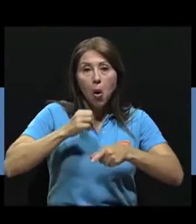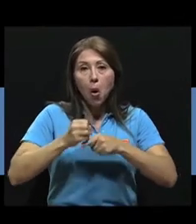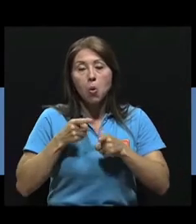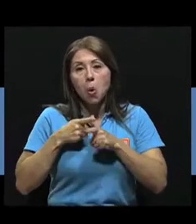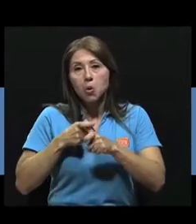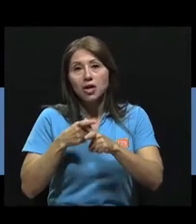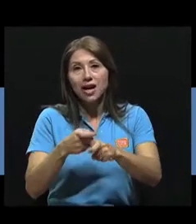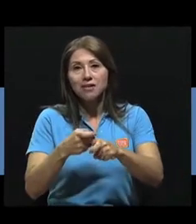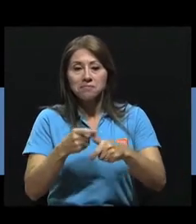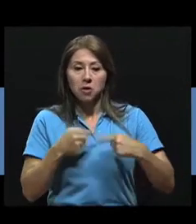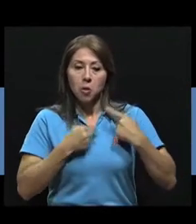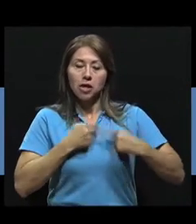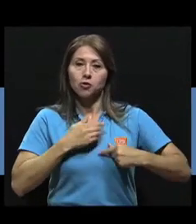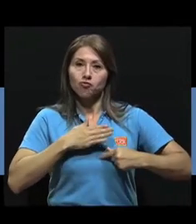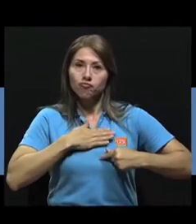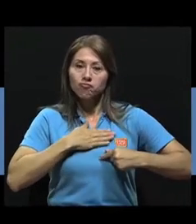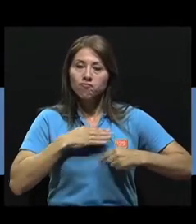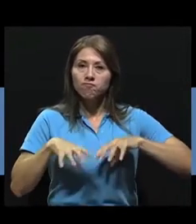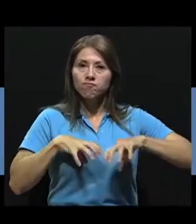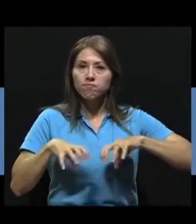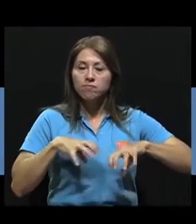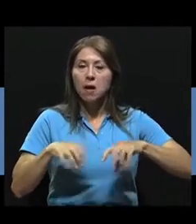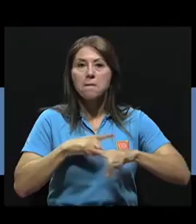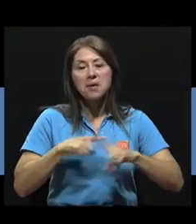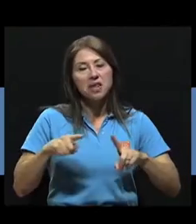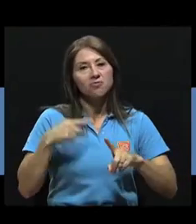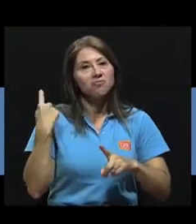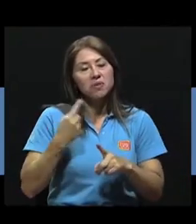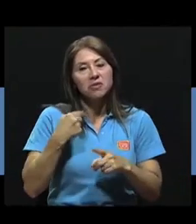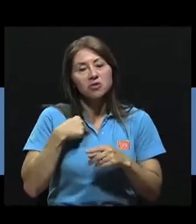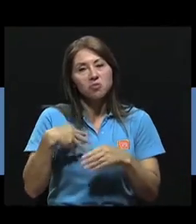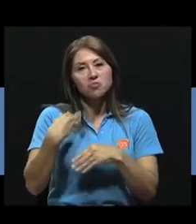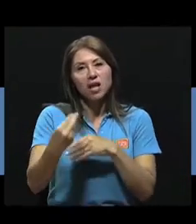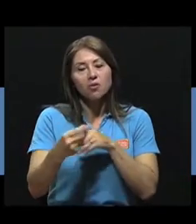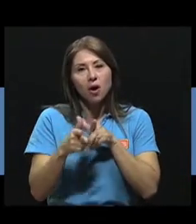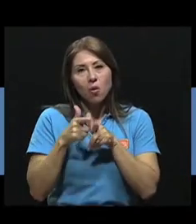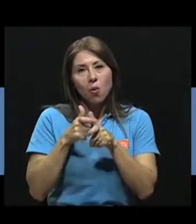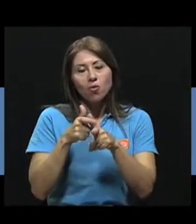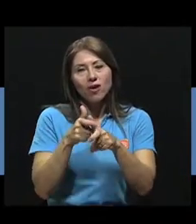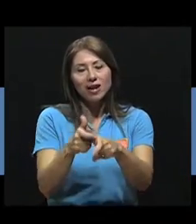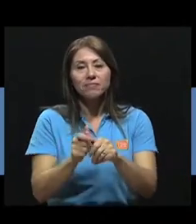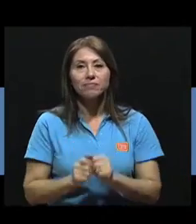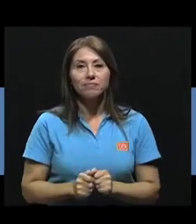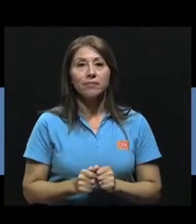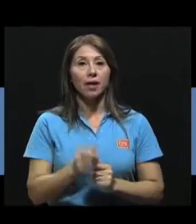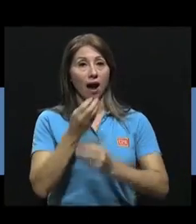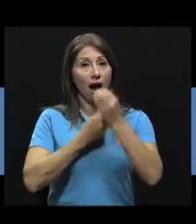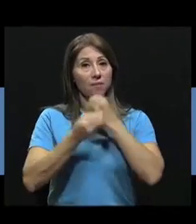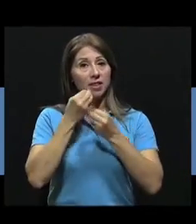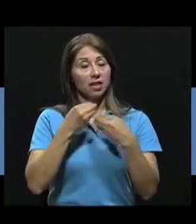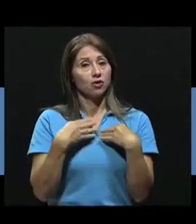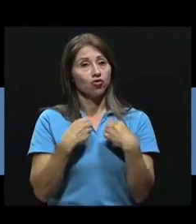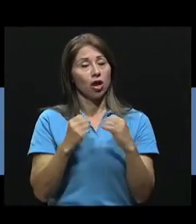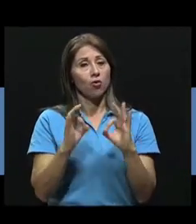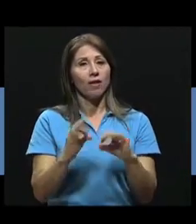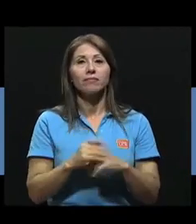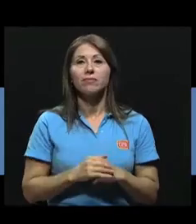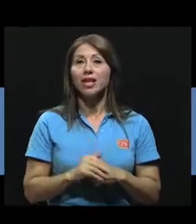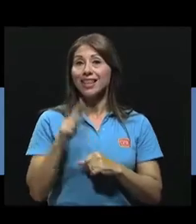yo sé que lo mantiene activo y ejercitado, pero generalmente salir a correr. Tener una alimentación